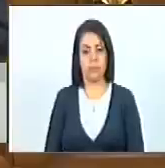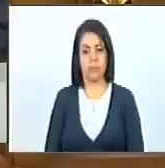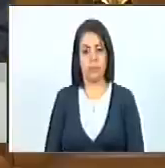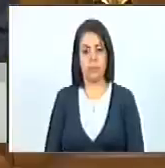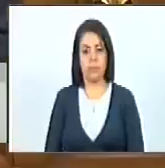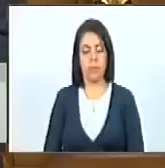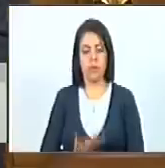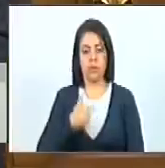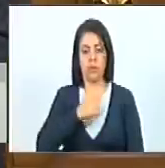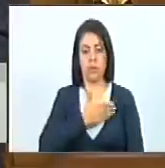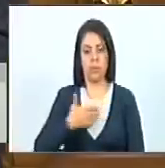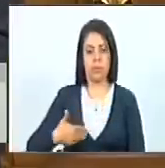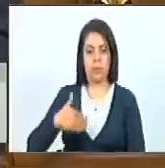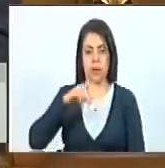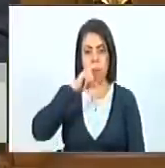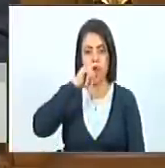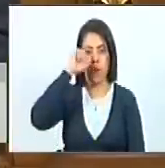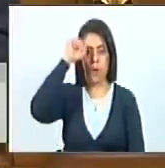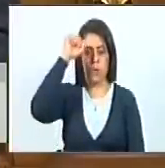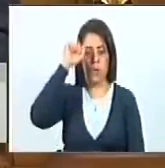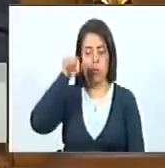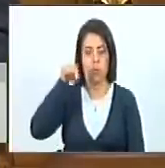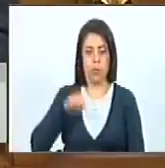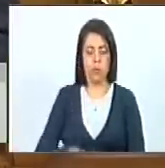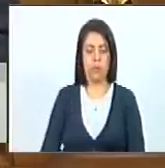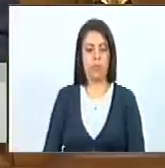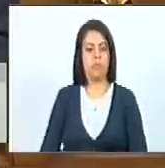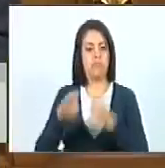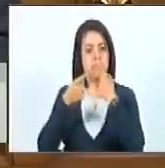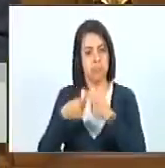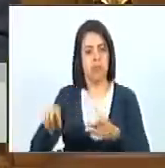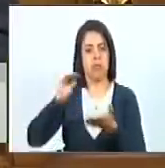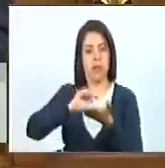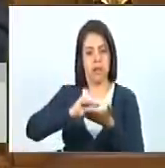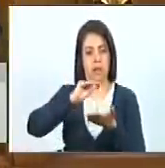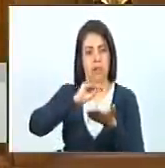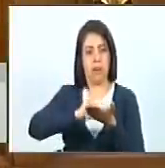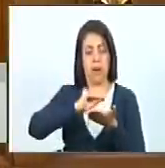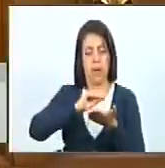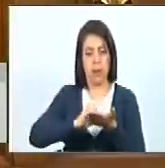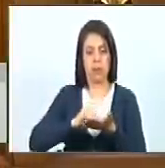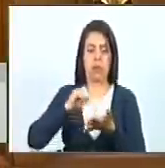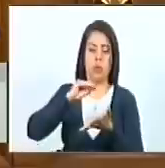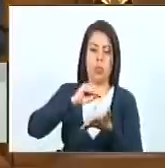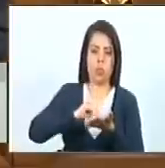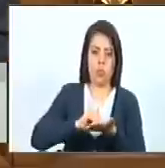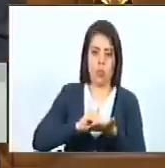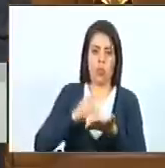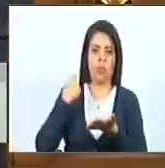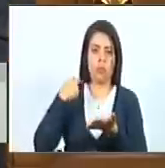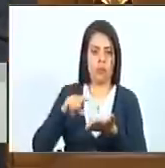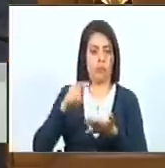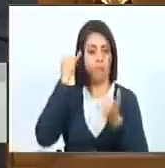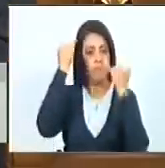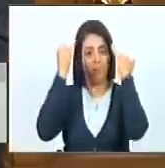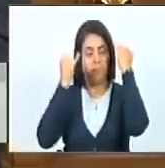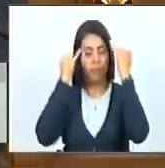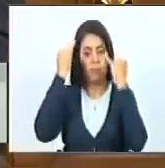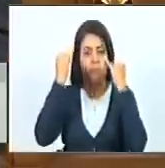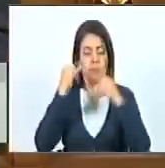Nuestro presidente Nicolás Maduro Moros en varias ocasiones ha tenido la